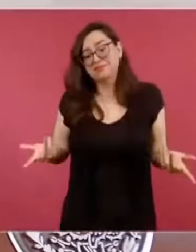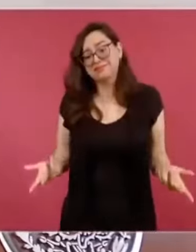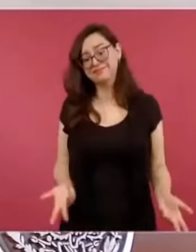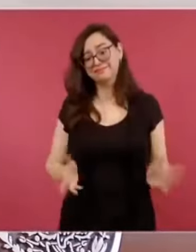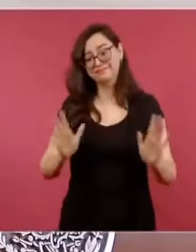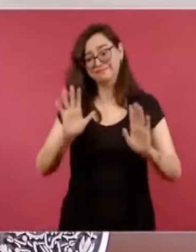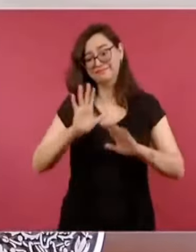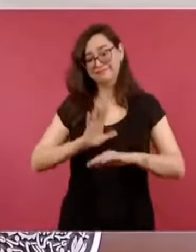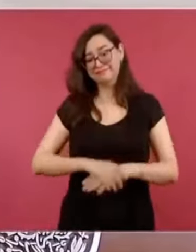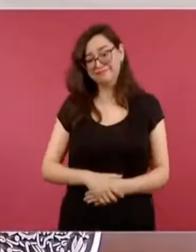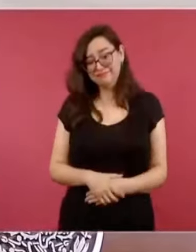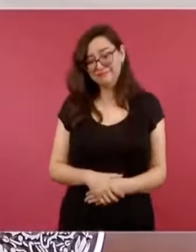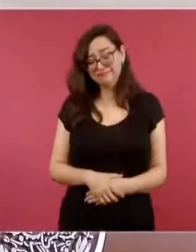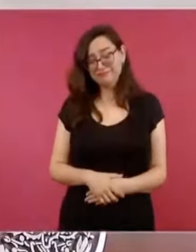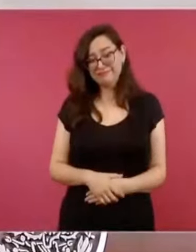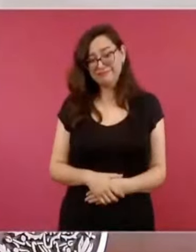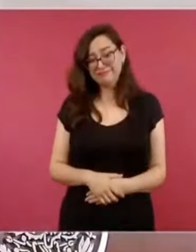los que